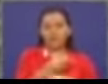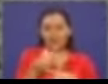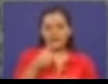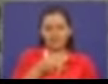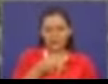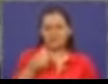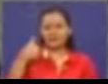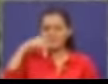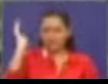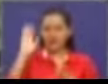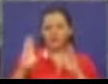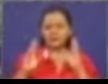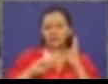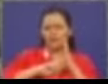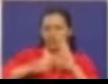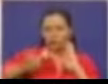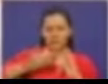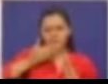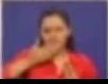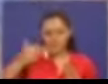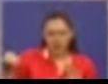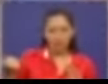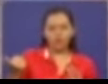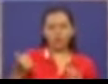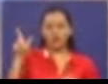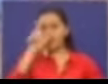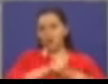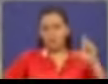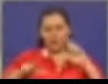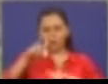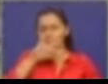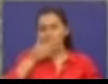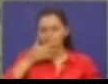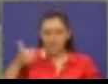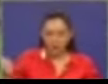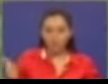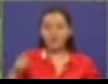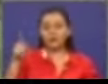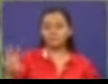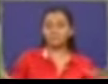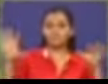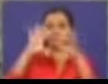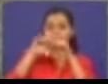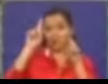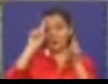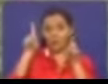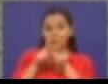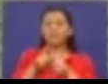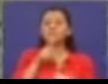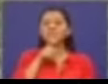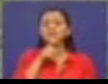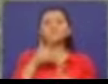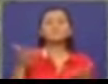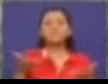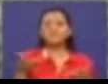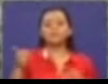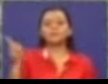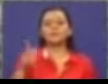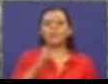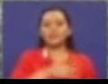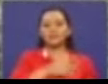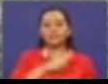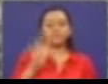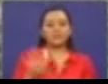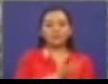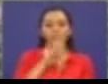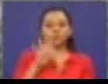hay laboratorios. Esto lo hemos hecho en convenio con la Escuela Politécnica del Ejército. De hecho, los invernaderos están en el campus